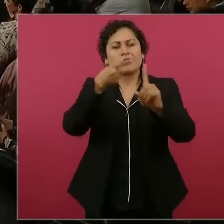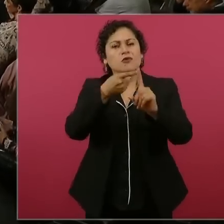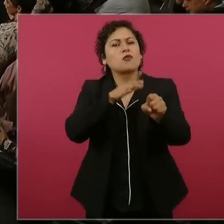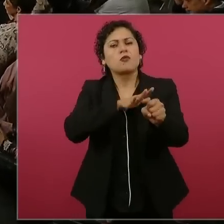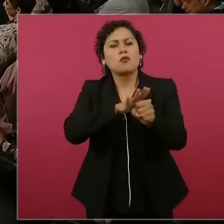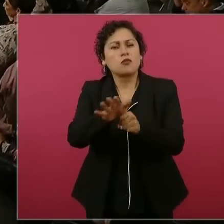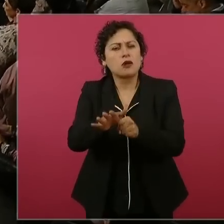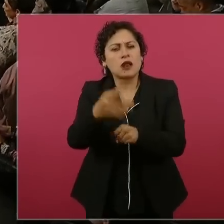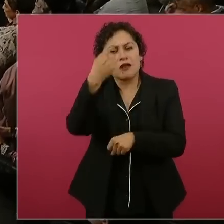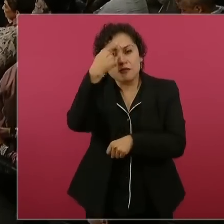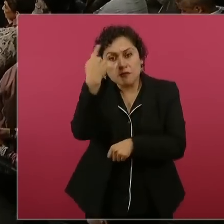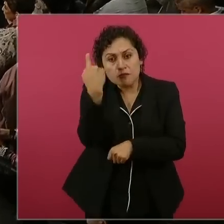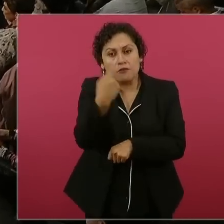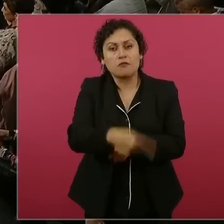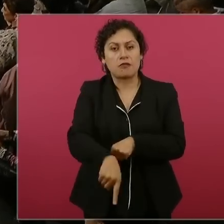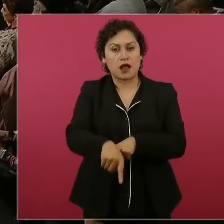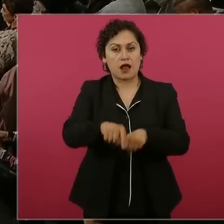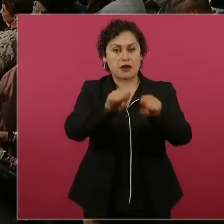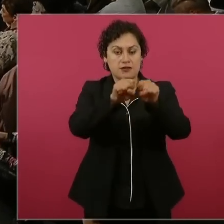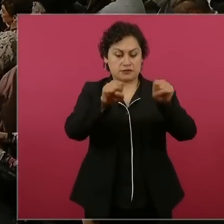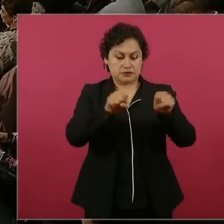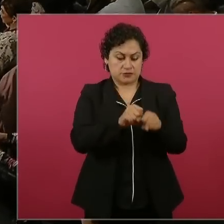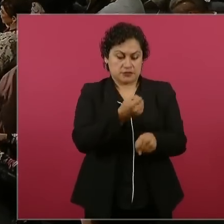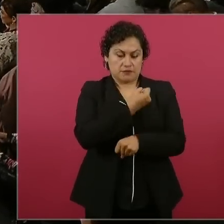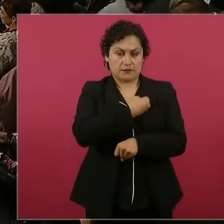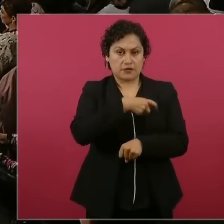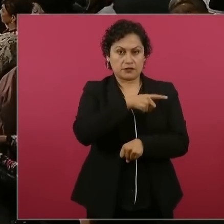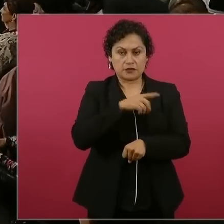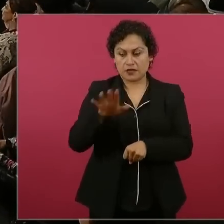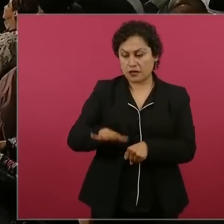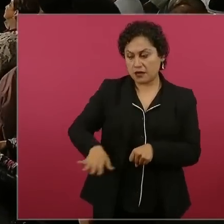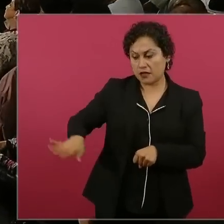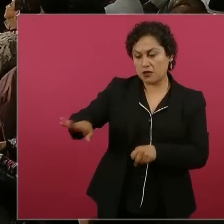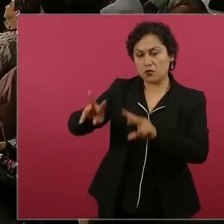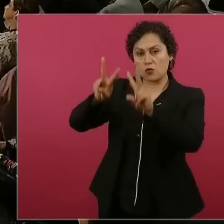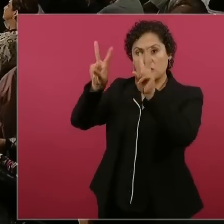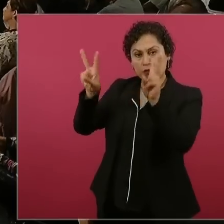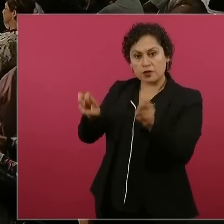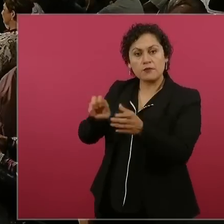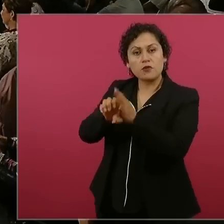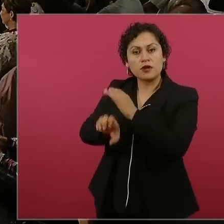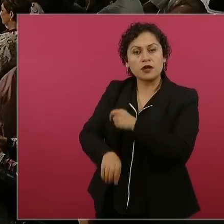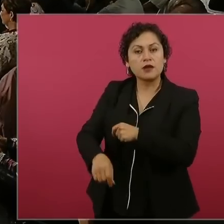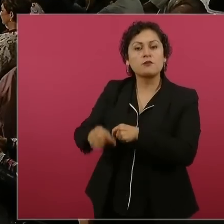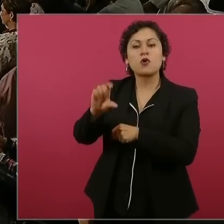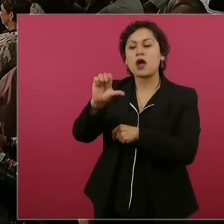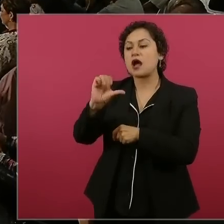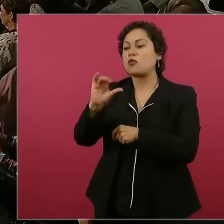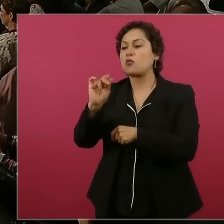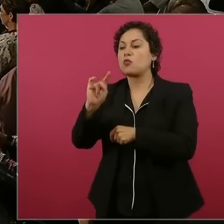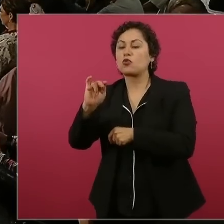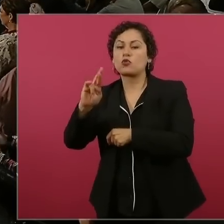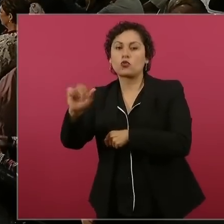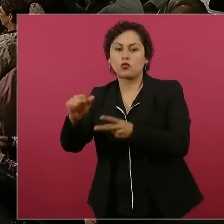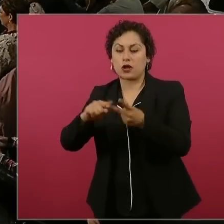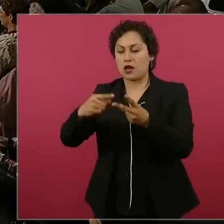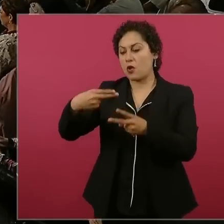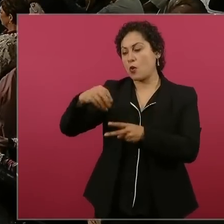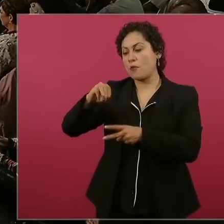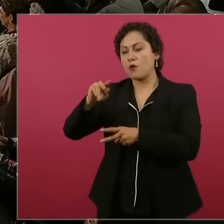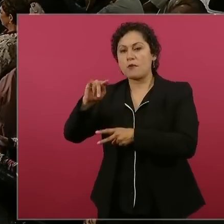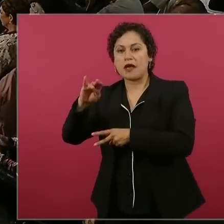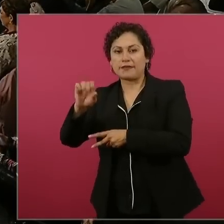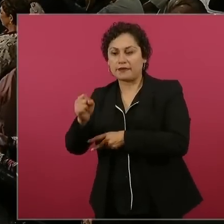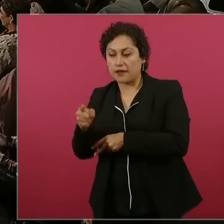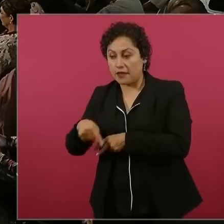de salud pública medicinas tradicionales como la acupuntura y la homeopatía? Toda vez que México también